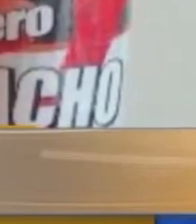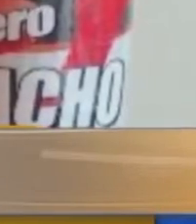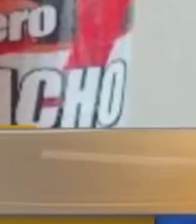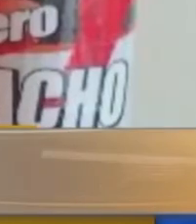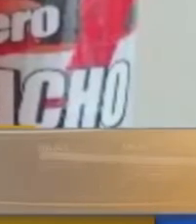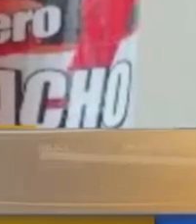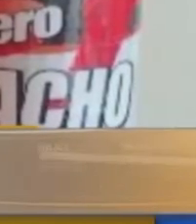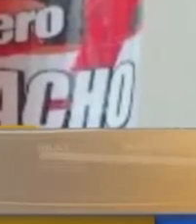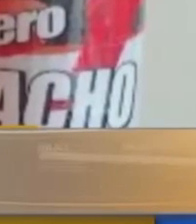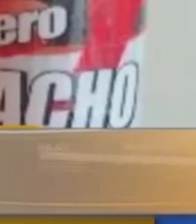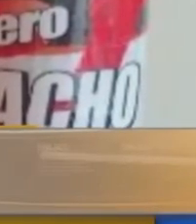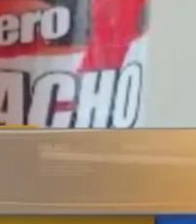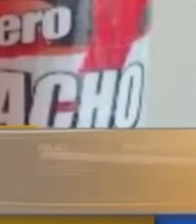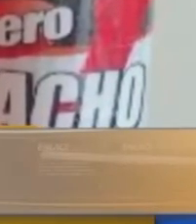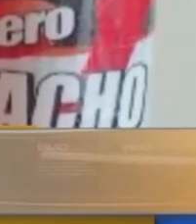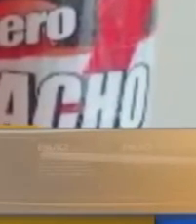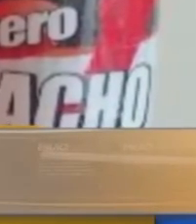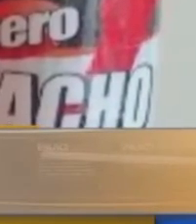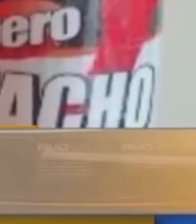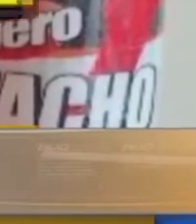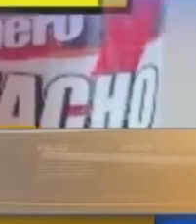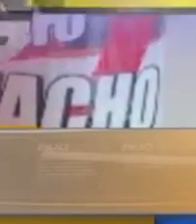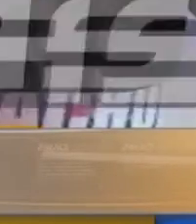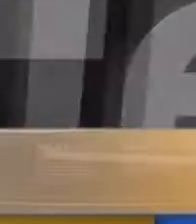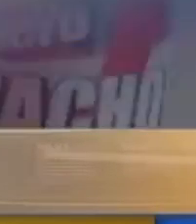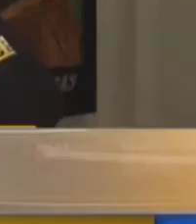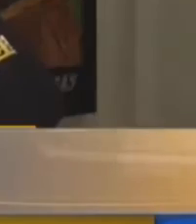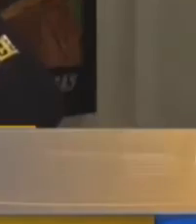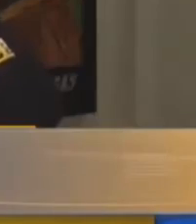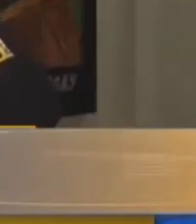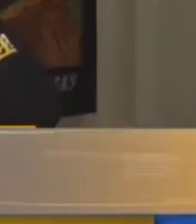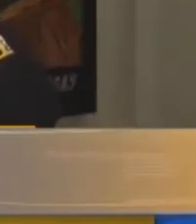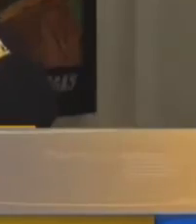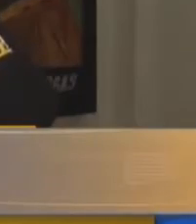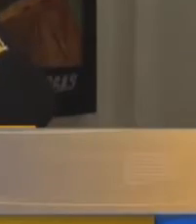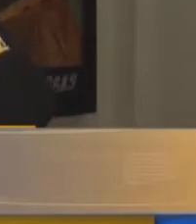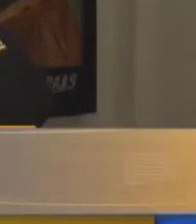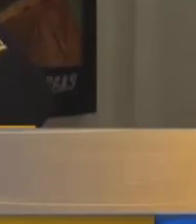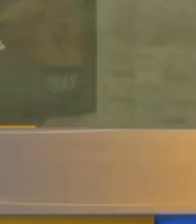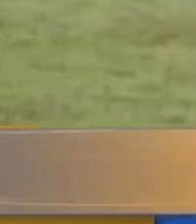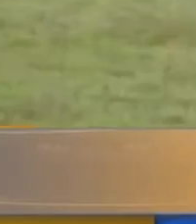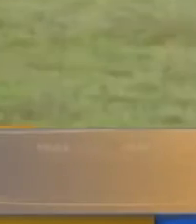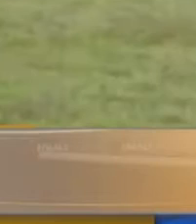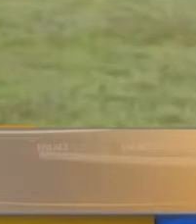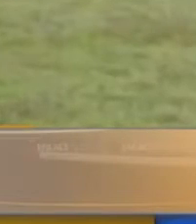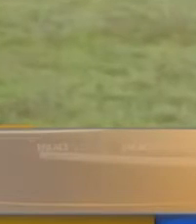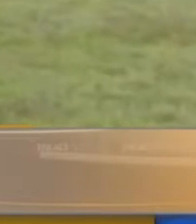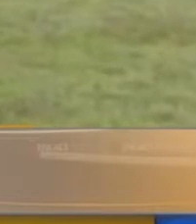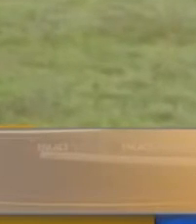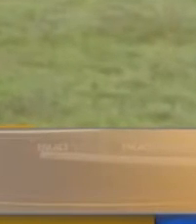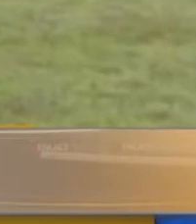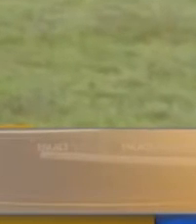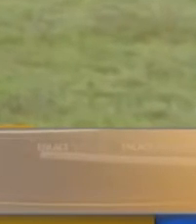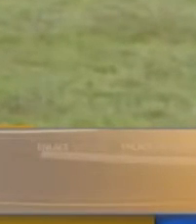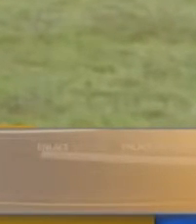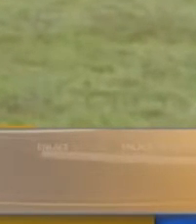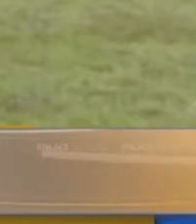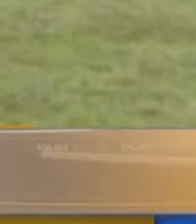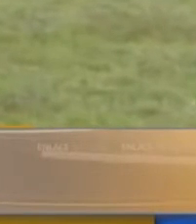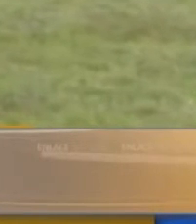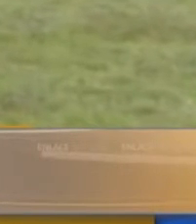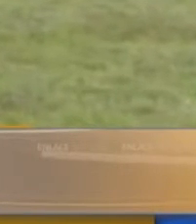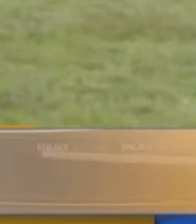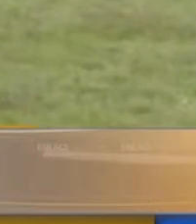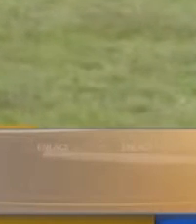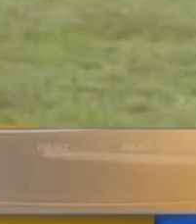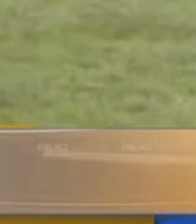las autoridades de salud del municipio, un riesgo para la comunidad. Es defensor del pueblo regional del Magdalena Medio, Jorge Gómez Lizarazo, habló a Enlace Noticias